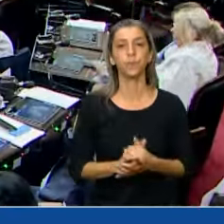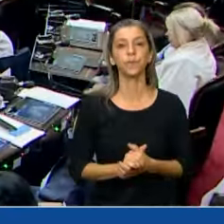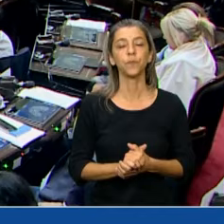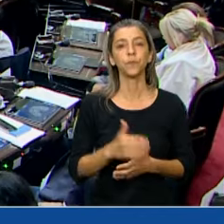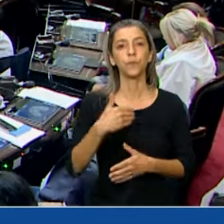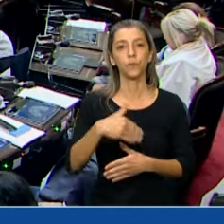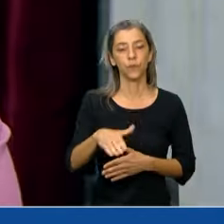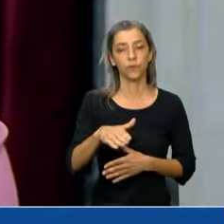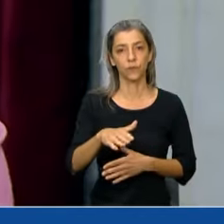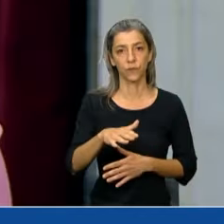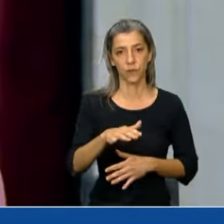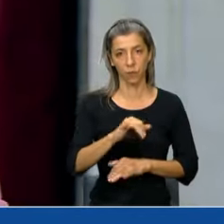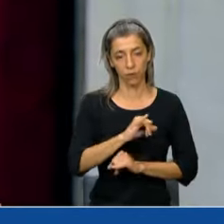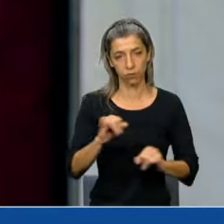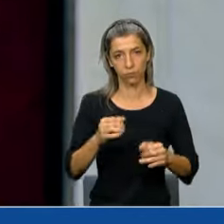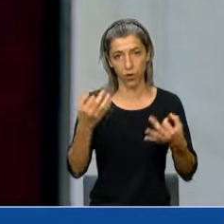comunicaciones